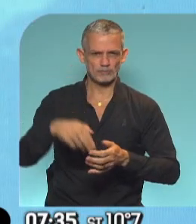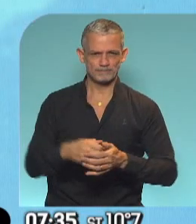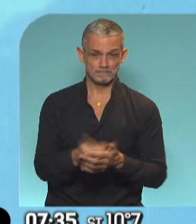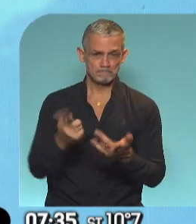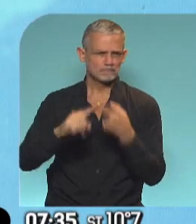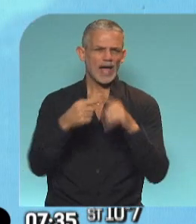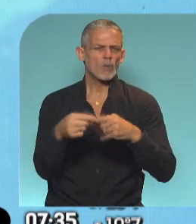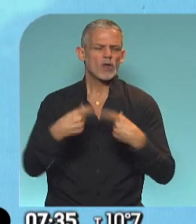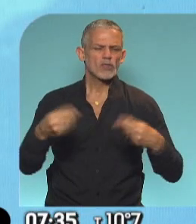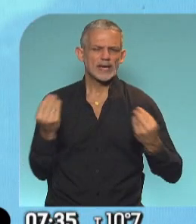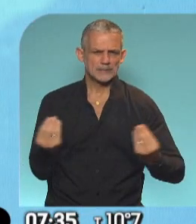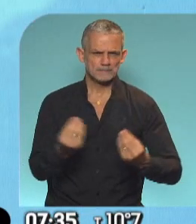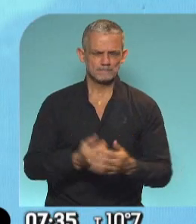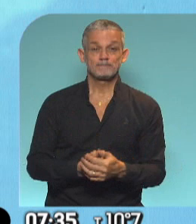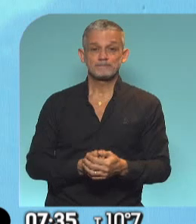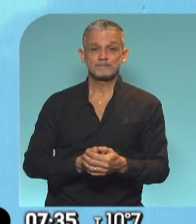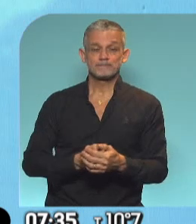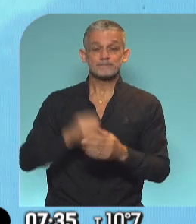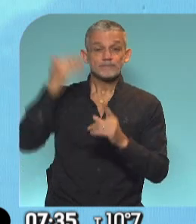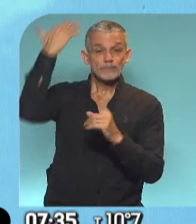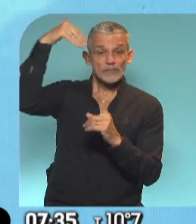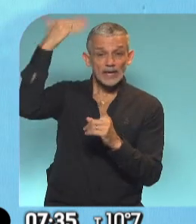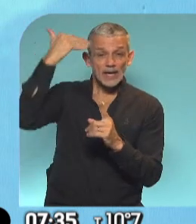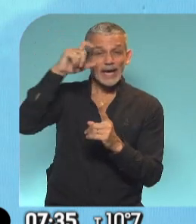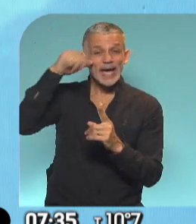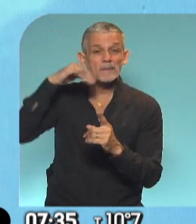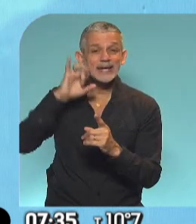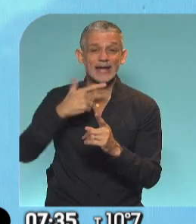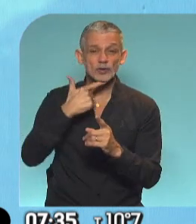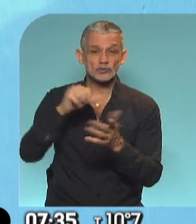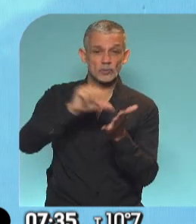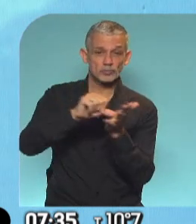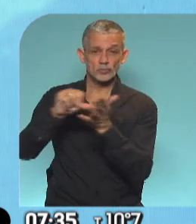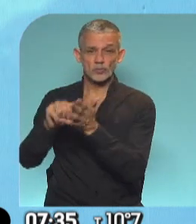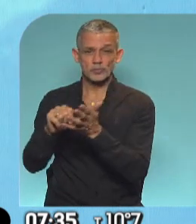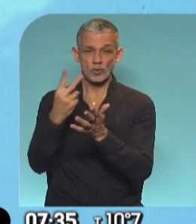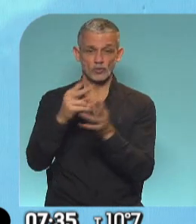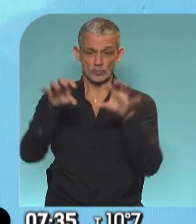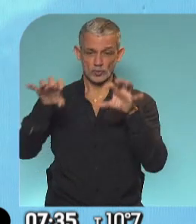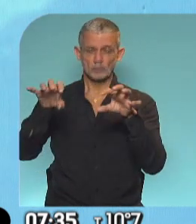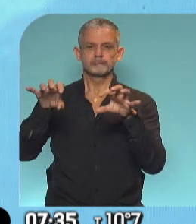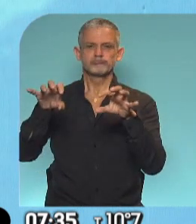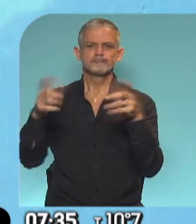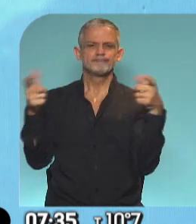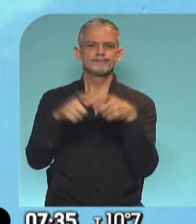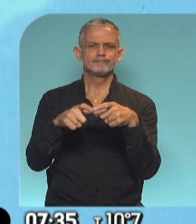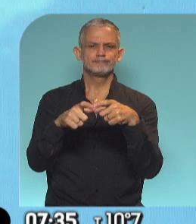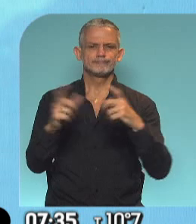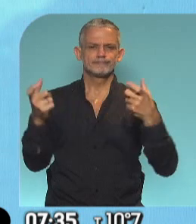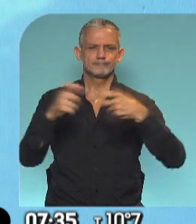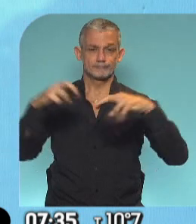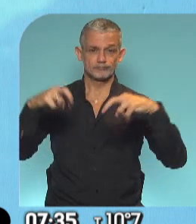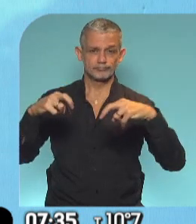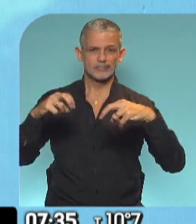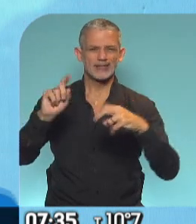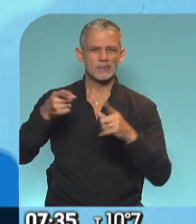a ver, Bahrein y Emiratos Árabes Unidos, Sí. Dos de los estados del Golfo Pérsico, en una reunión en la que participó también